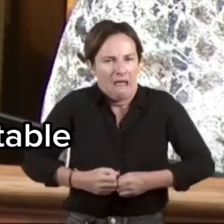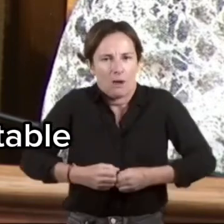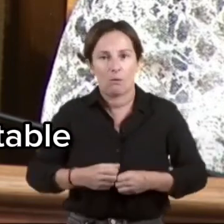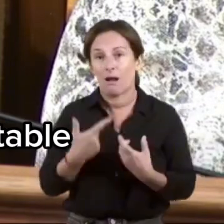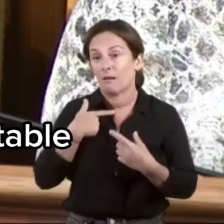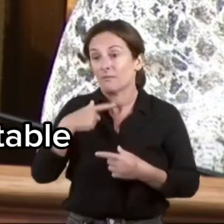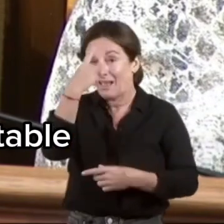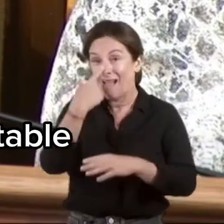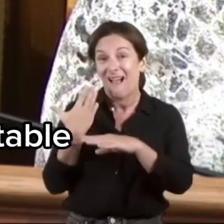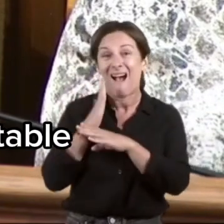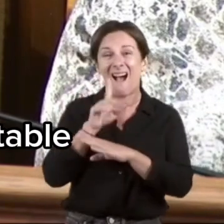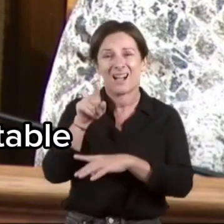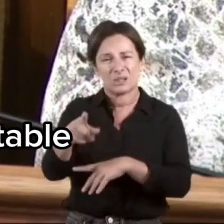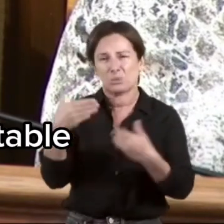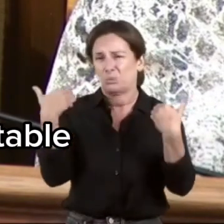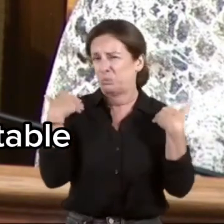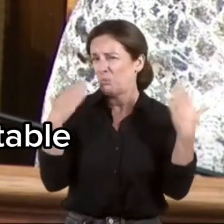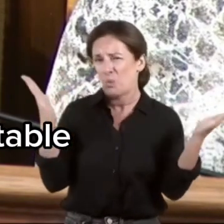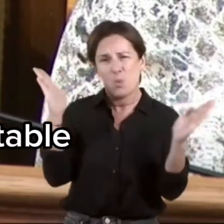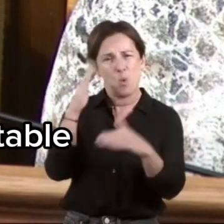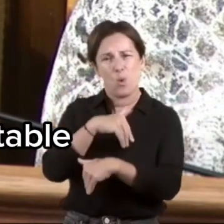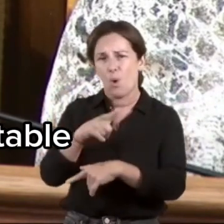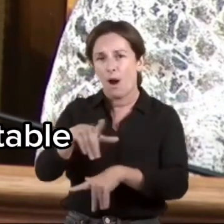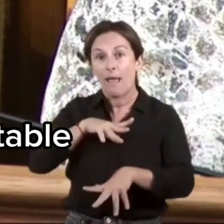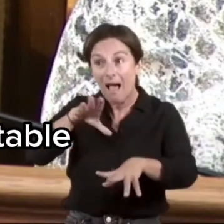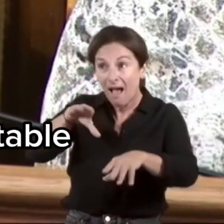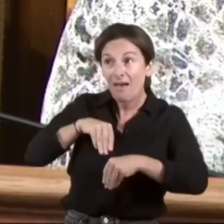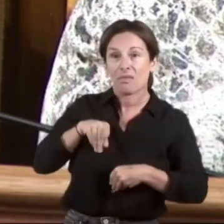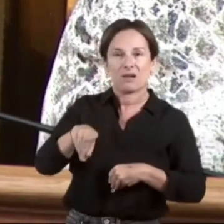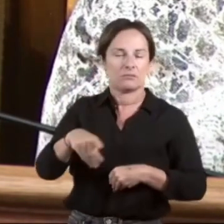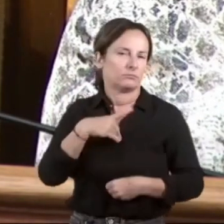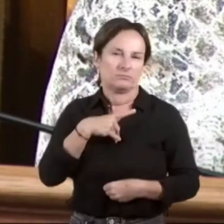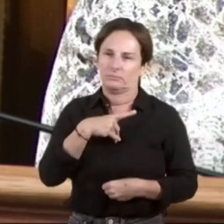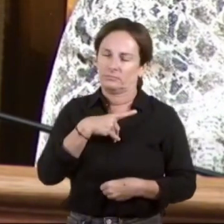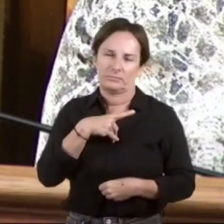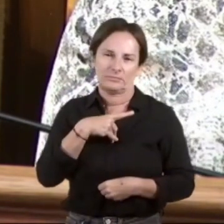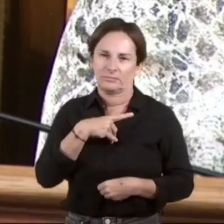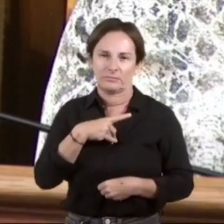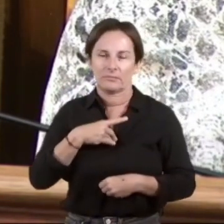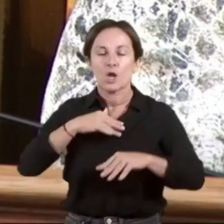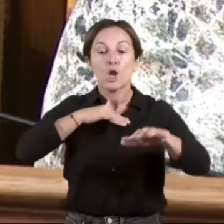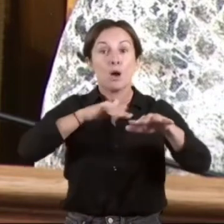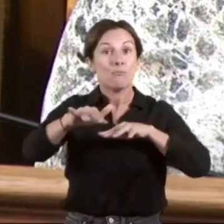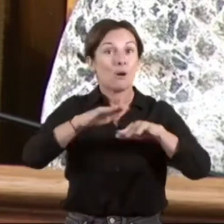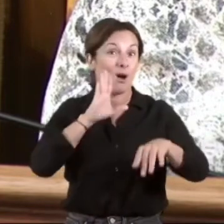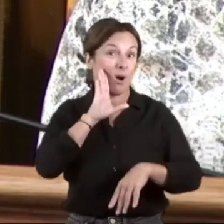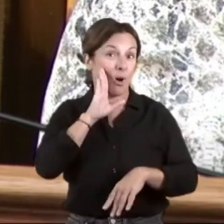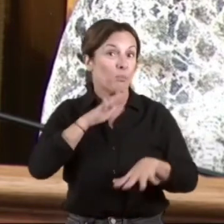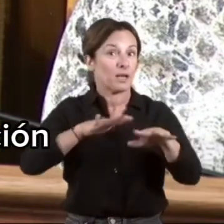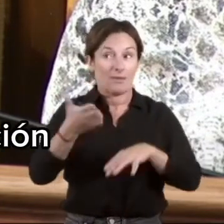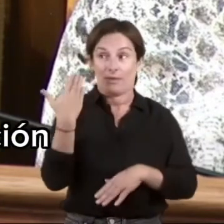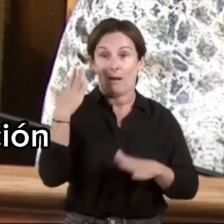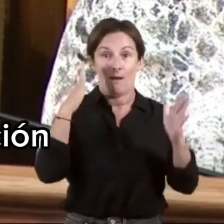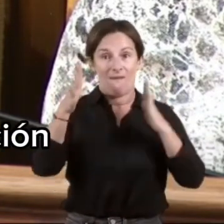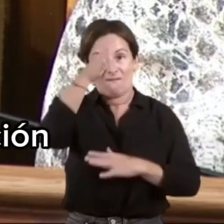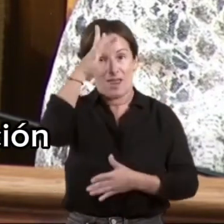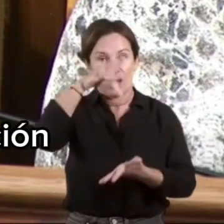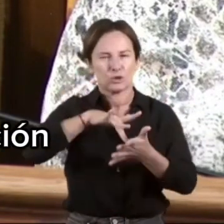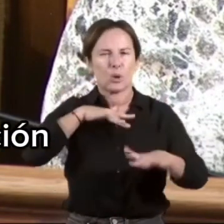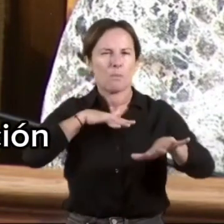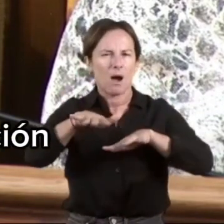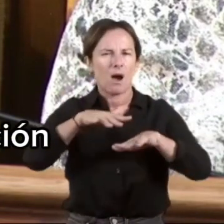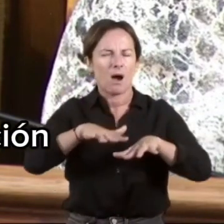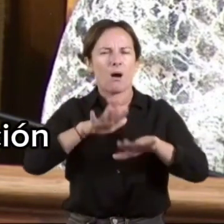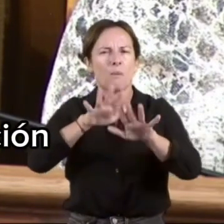irresponsable y absolutamente inaceptable las movilizaciones de este verano no Solo han